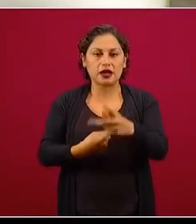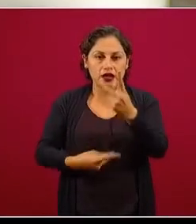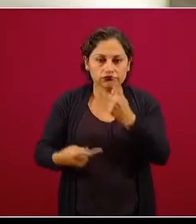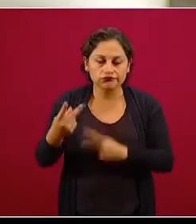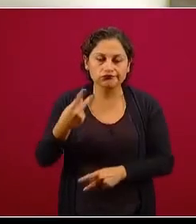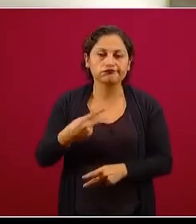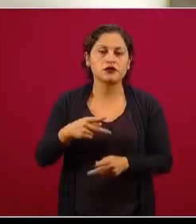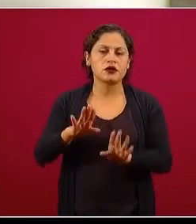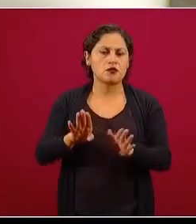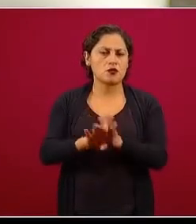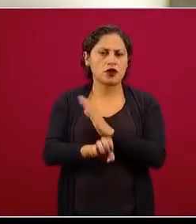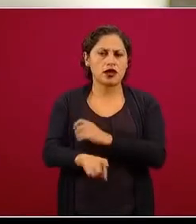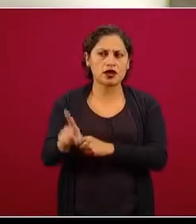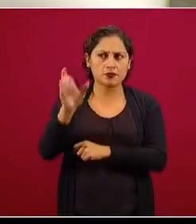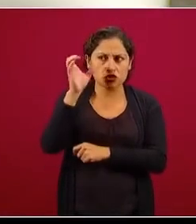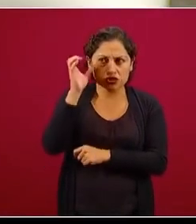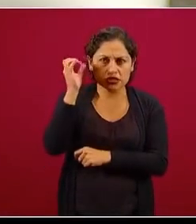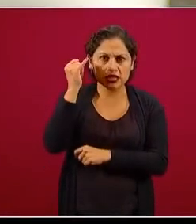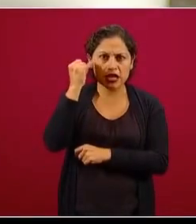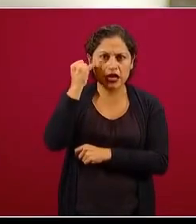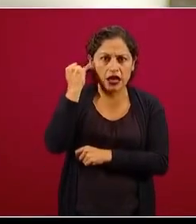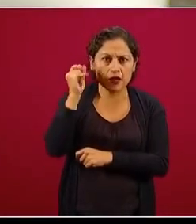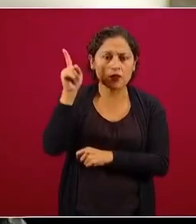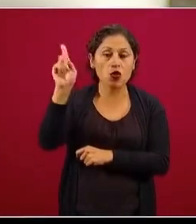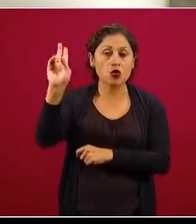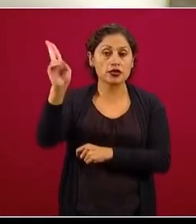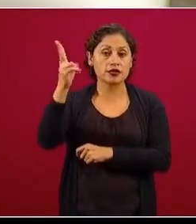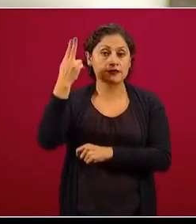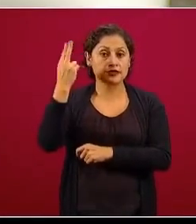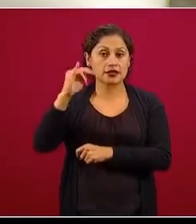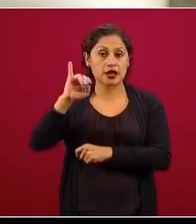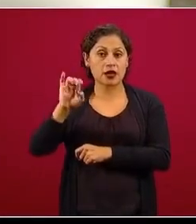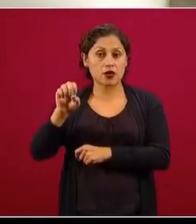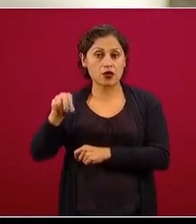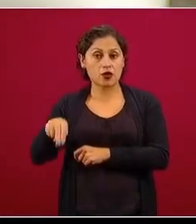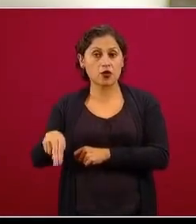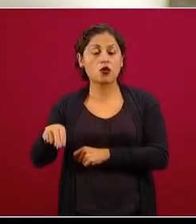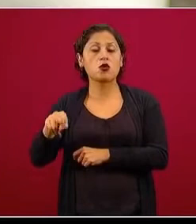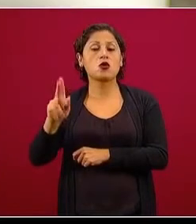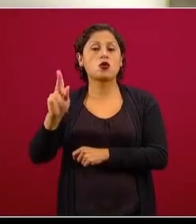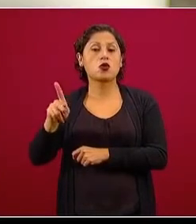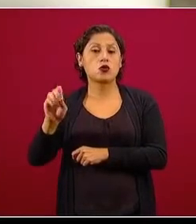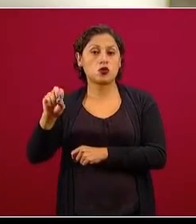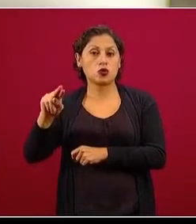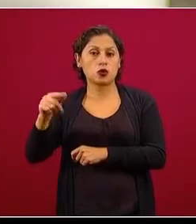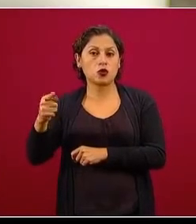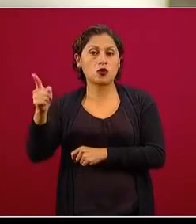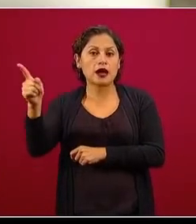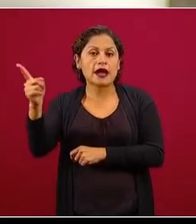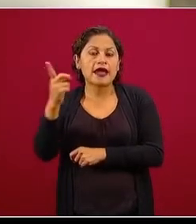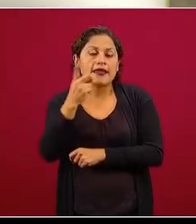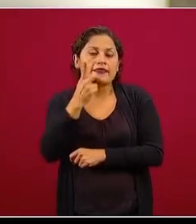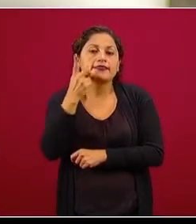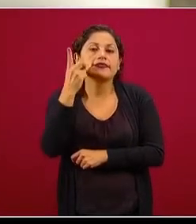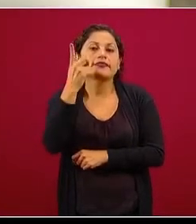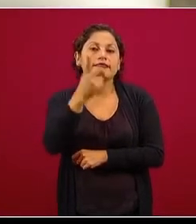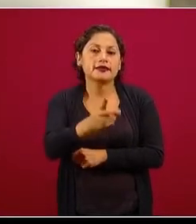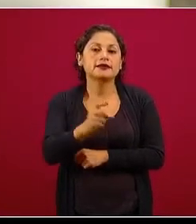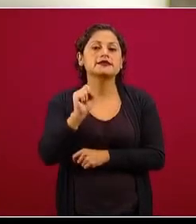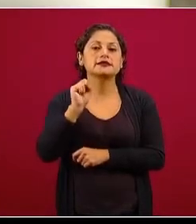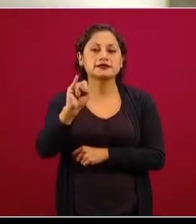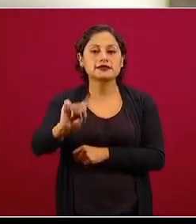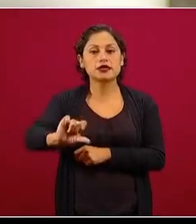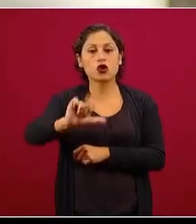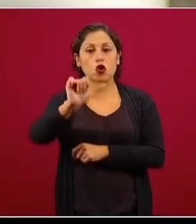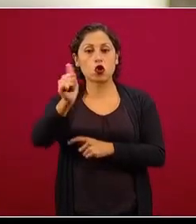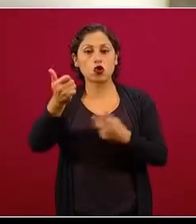unos 3-4 días la Universidad de Hong Kong, ellos dicen que sí han encontrado una persona que se ha vuelto a reinfectar,